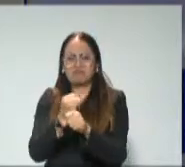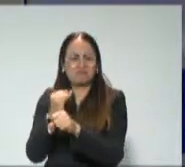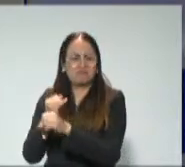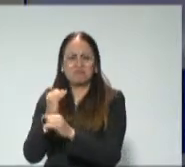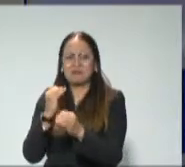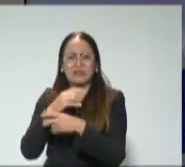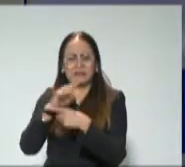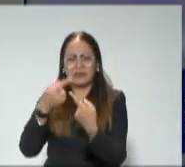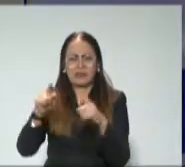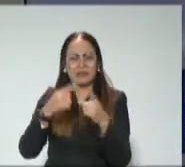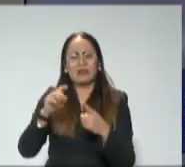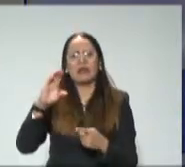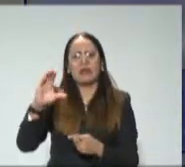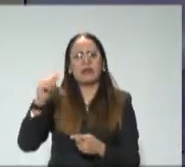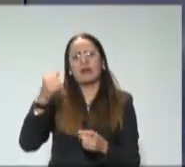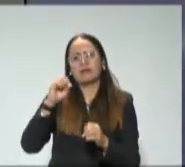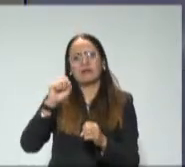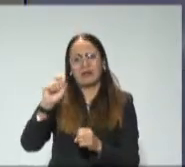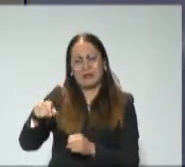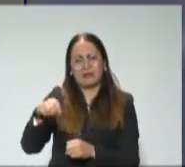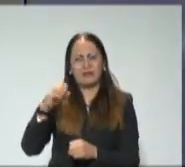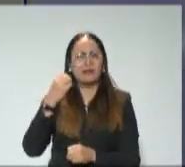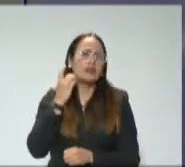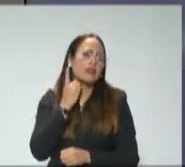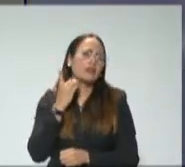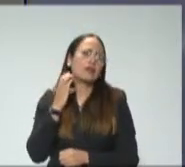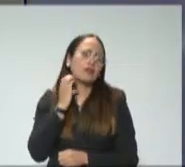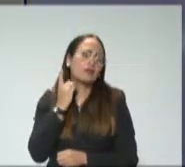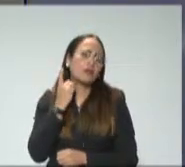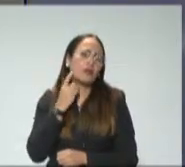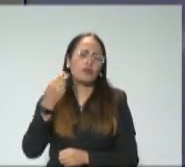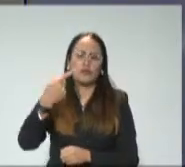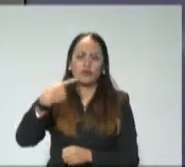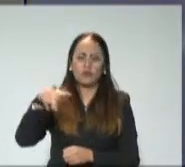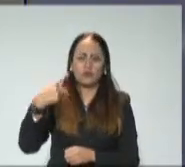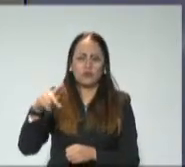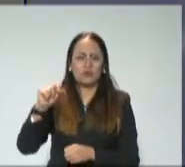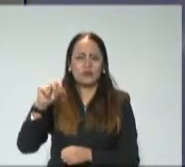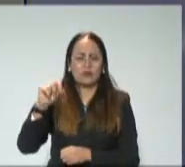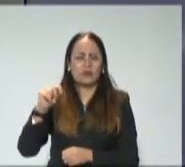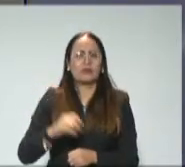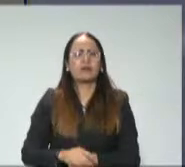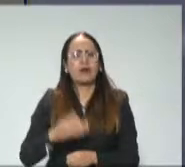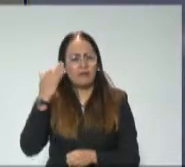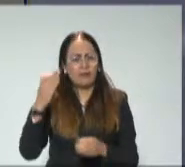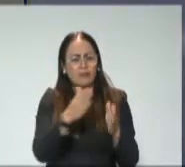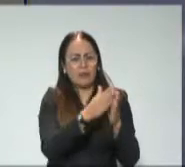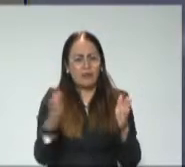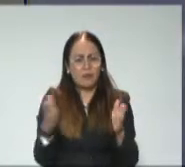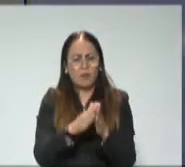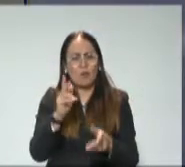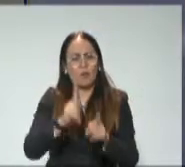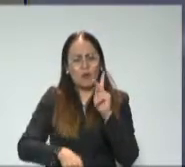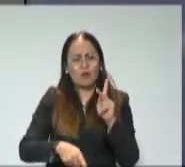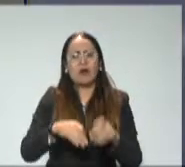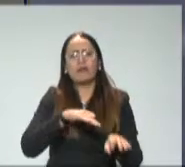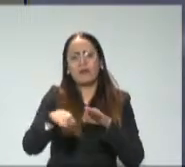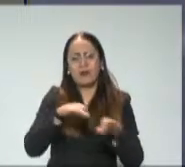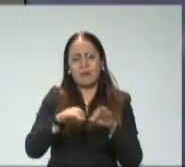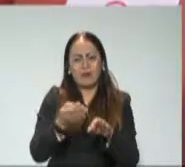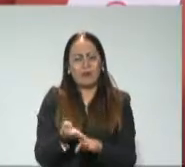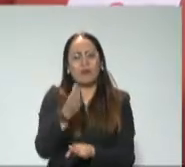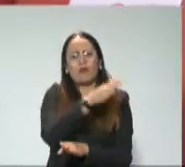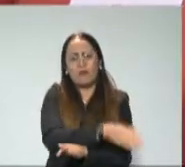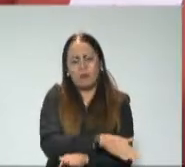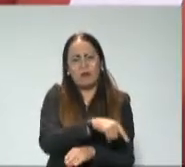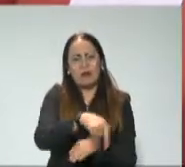como el canal del Congreso de su tiempo que tendría que dividirse entre trabajo legislativo del último periodo